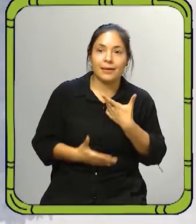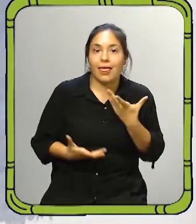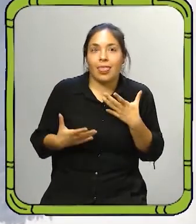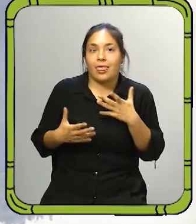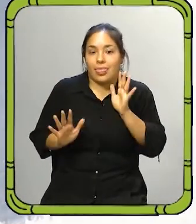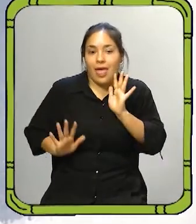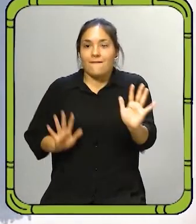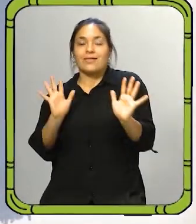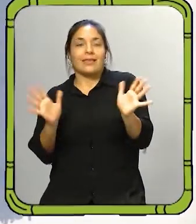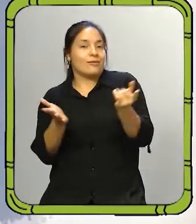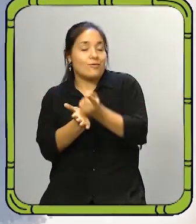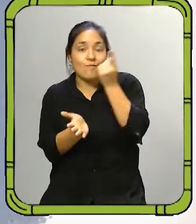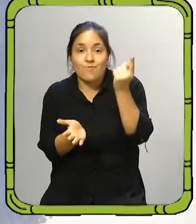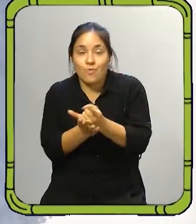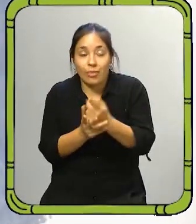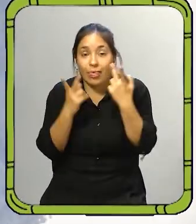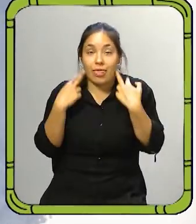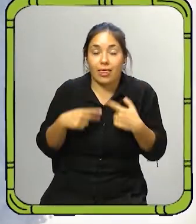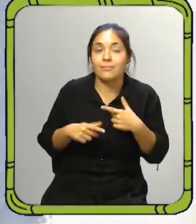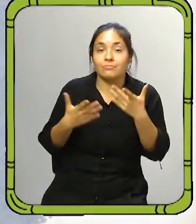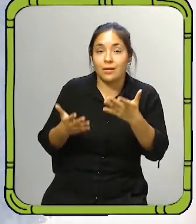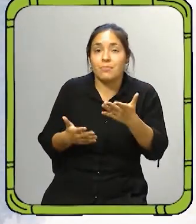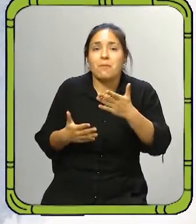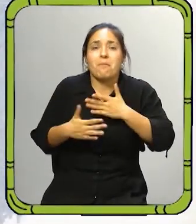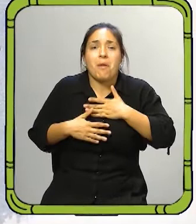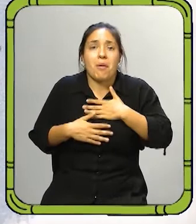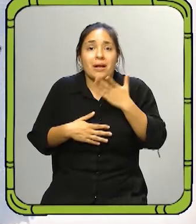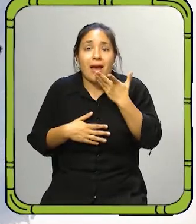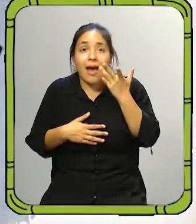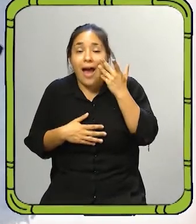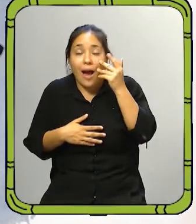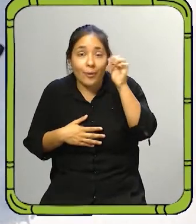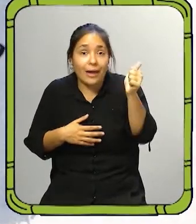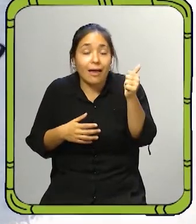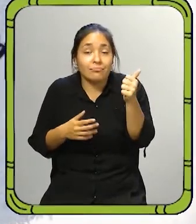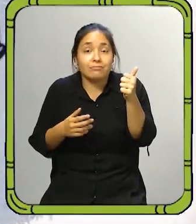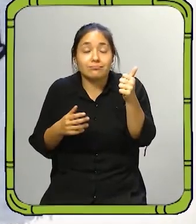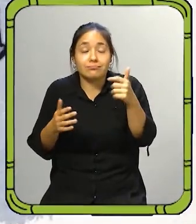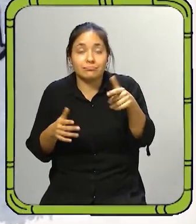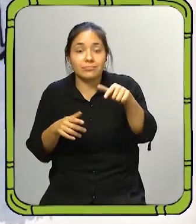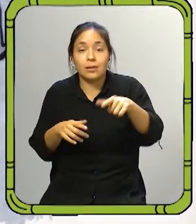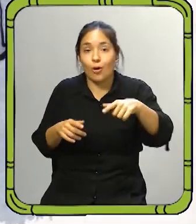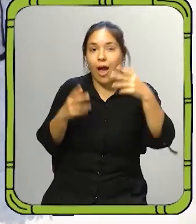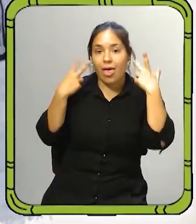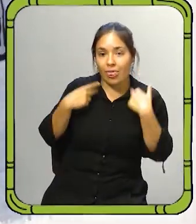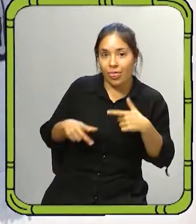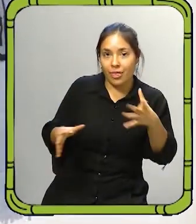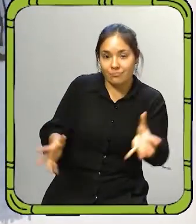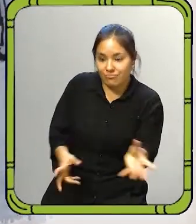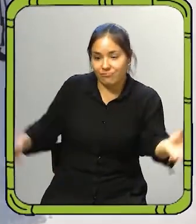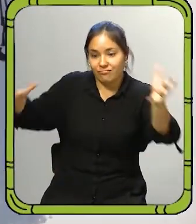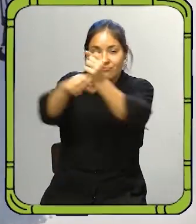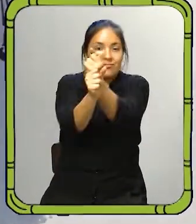malísima criatura. Imagínate, fue así como la pobre anciana se encontró encerrada en una bolsa con una mordaza que no le permitía quejarse dentro del